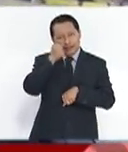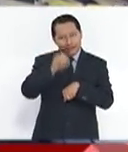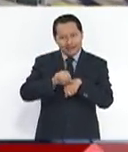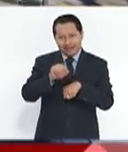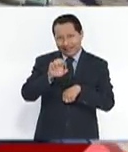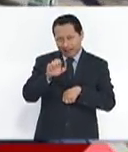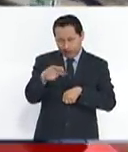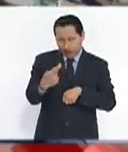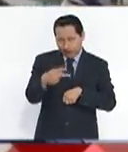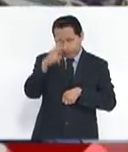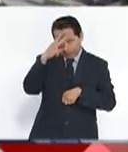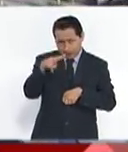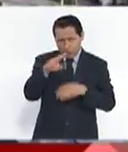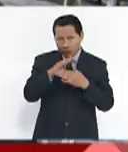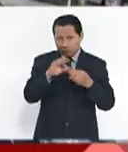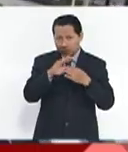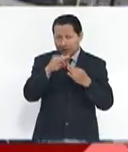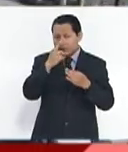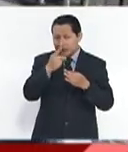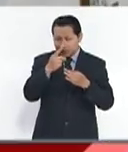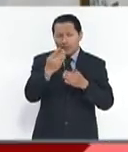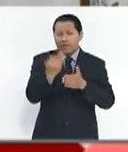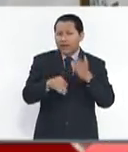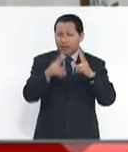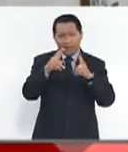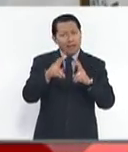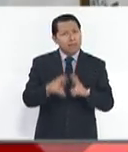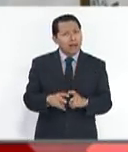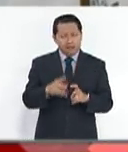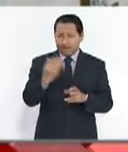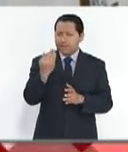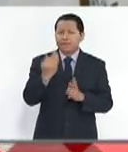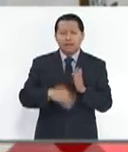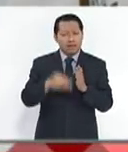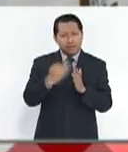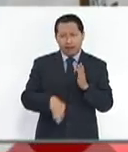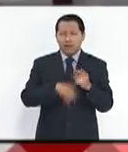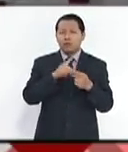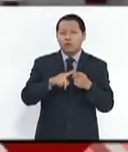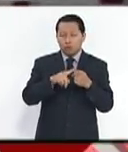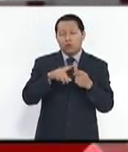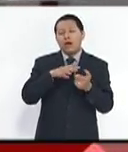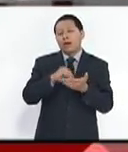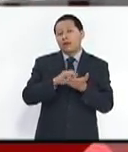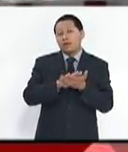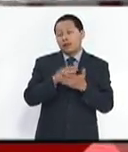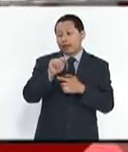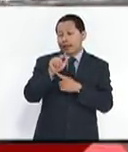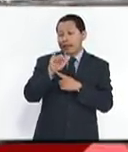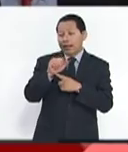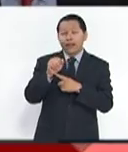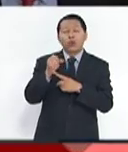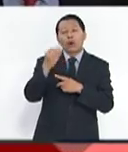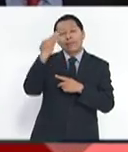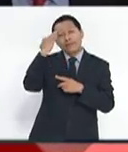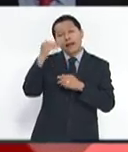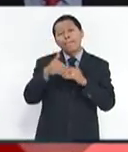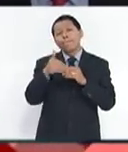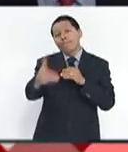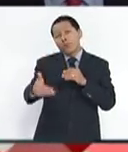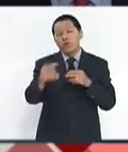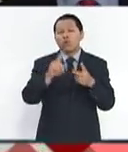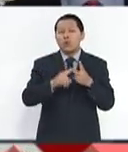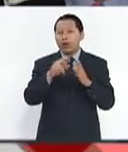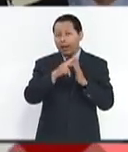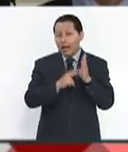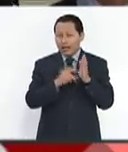que son demasiados temas que atacar. Entre ellos, por ejemplo, la cláusula de vigencia del Telecán, las reglas de origen,